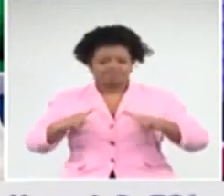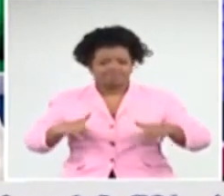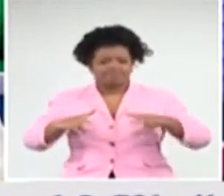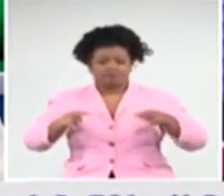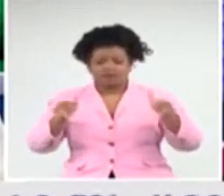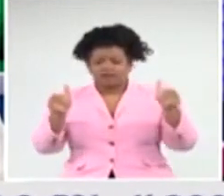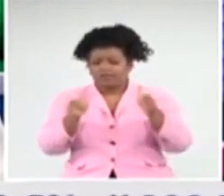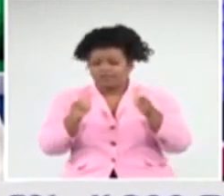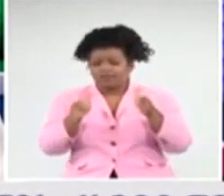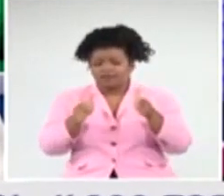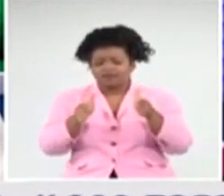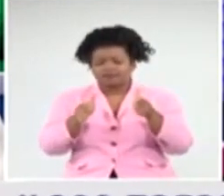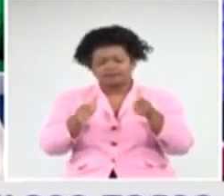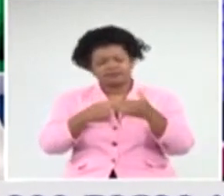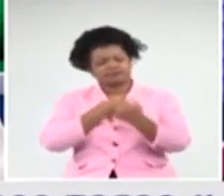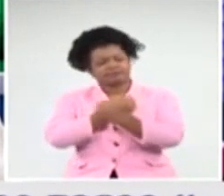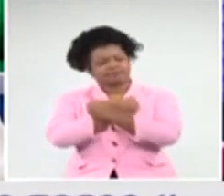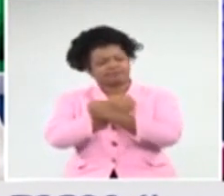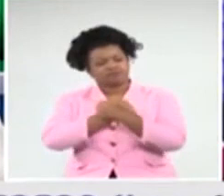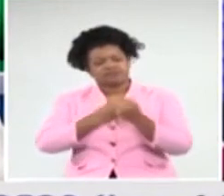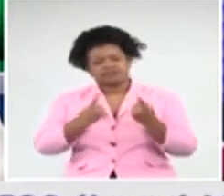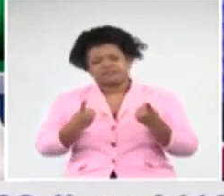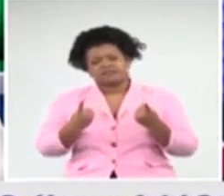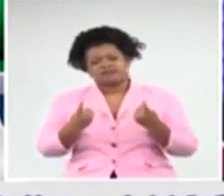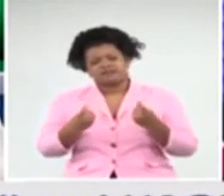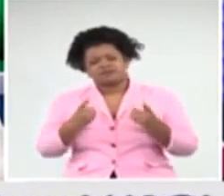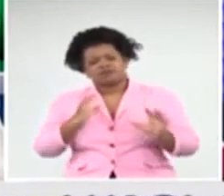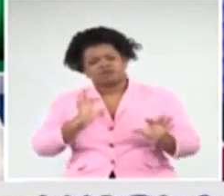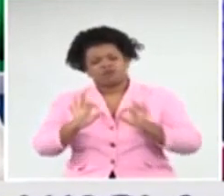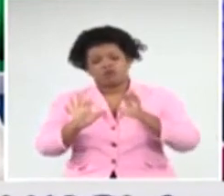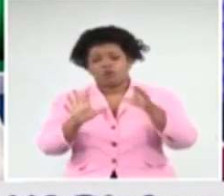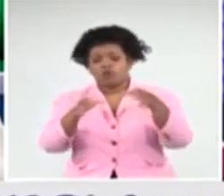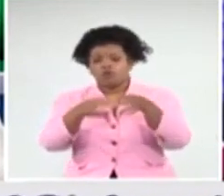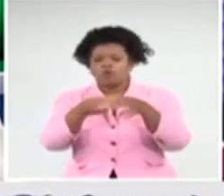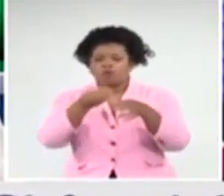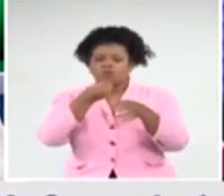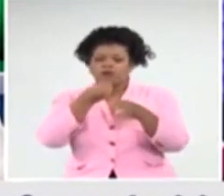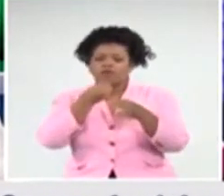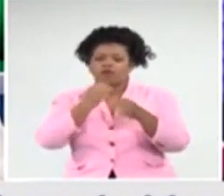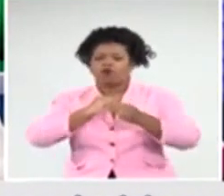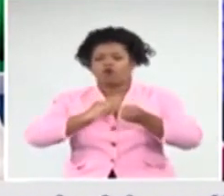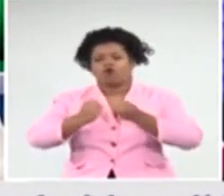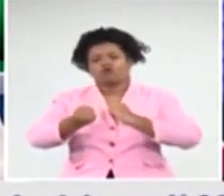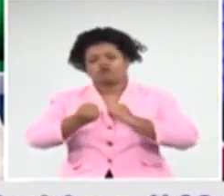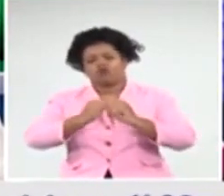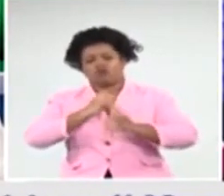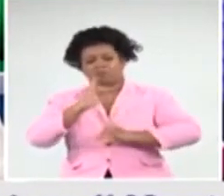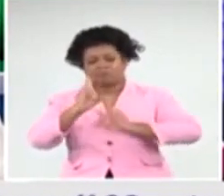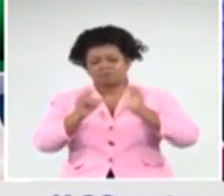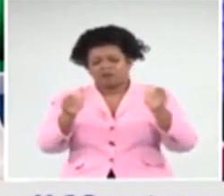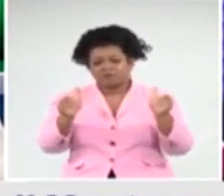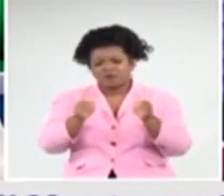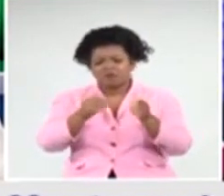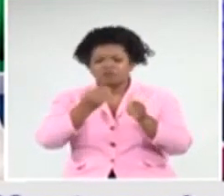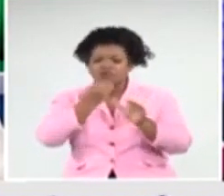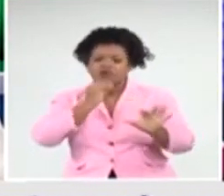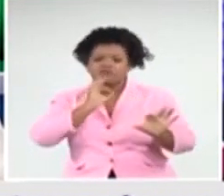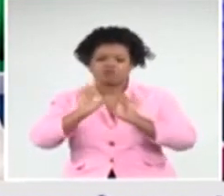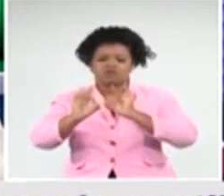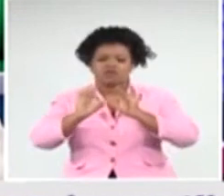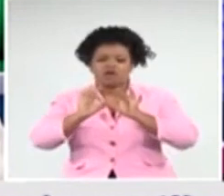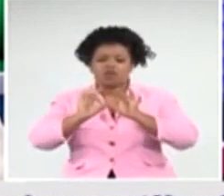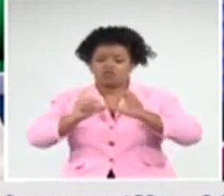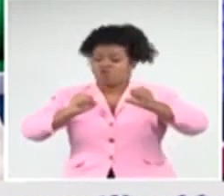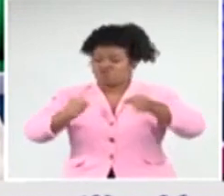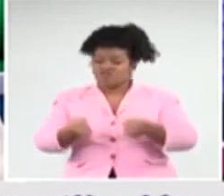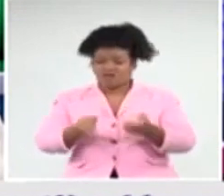de la necesidad, porque este es el grupo que se puede controlar, que se puede proteger, que estamos en la obligación de